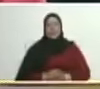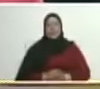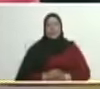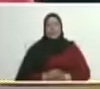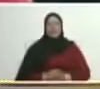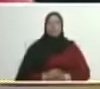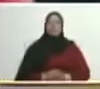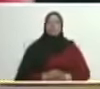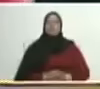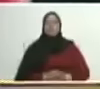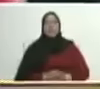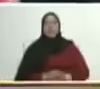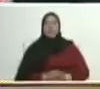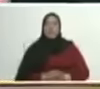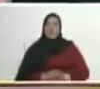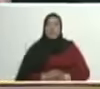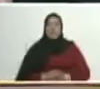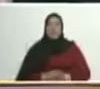Gracias